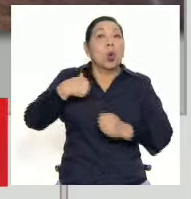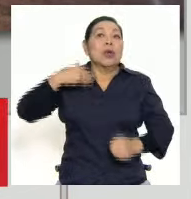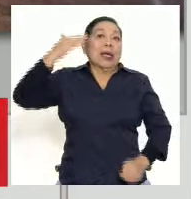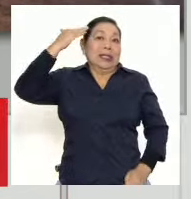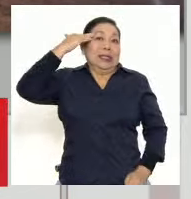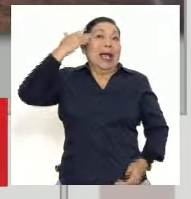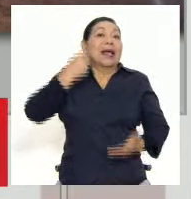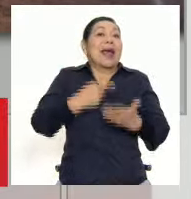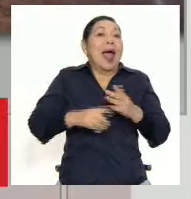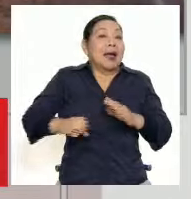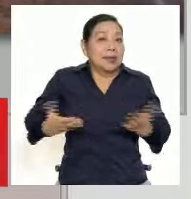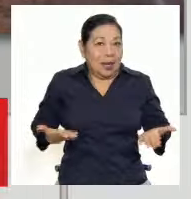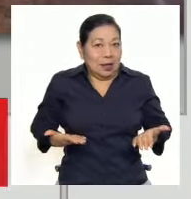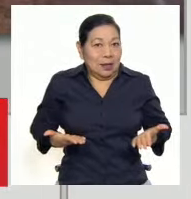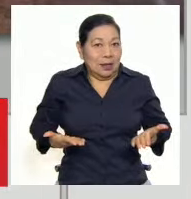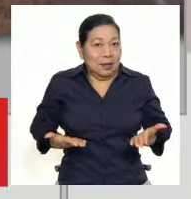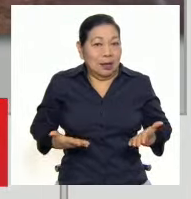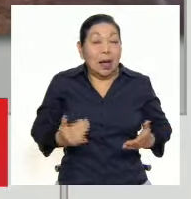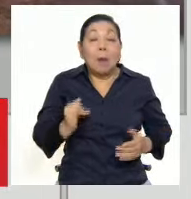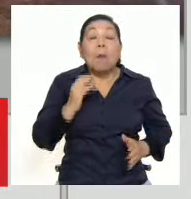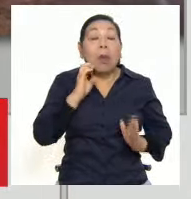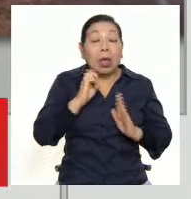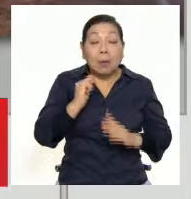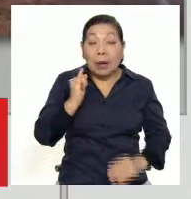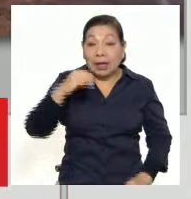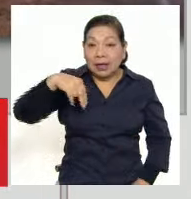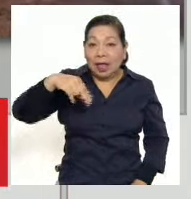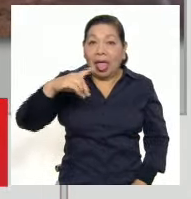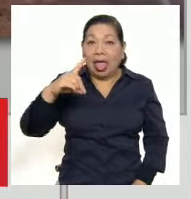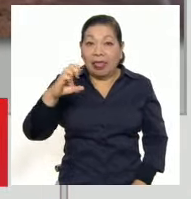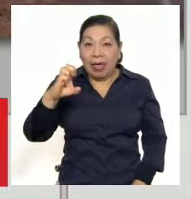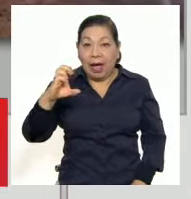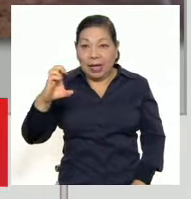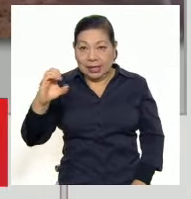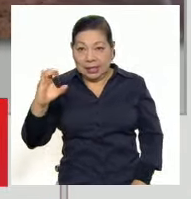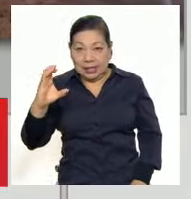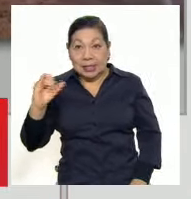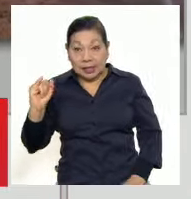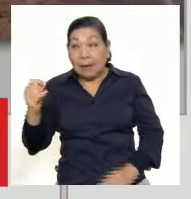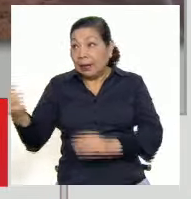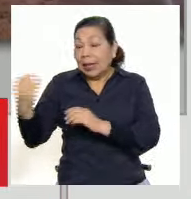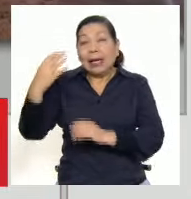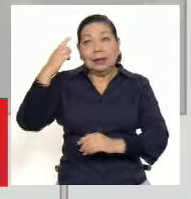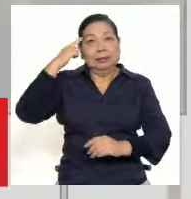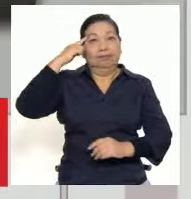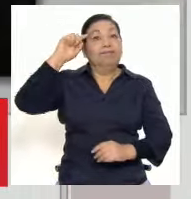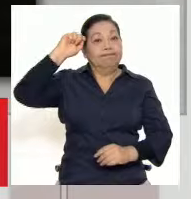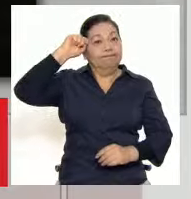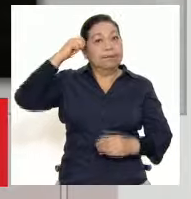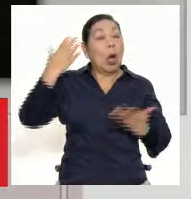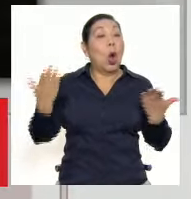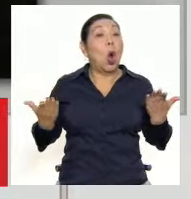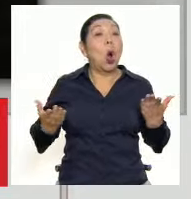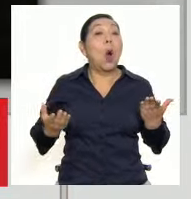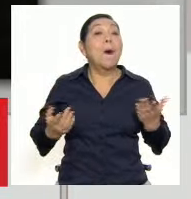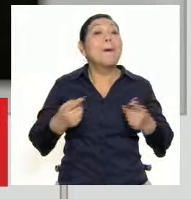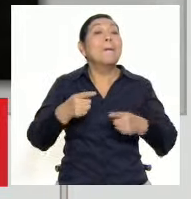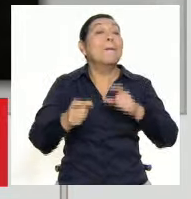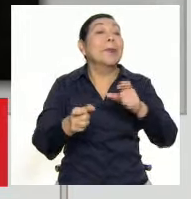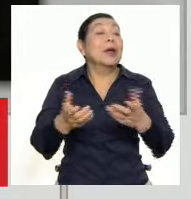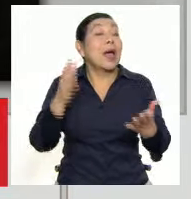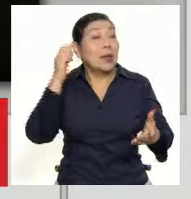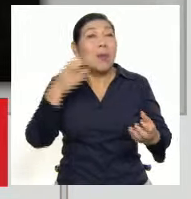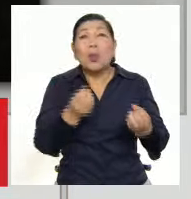eso, vamos a poder decir que estamos preparados para un sismo, ¿no? Porque al final siempre la manera como crecen las ciudades